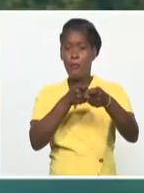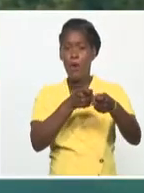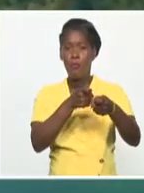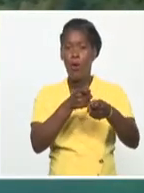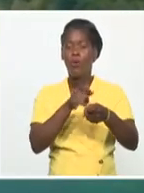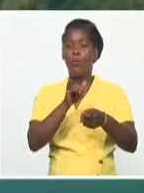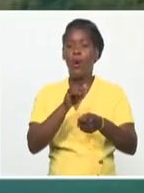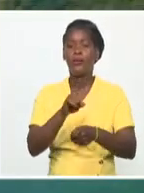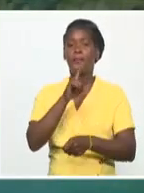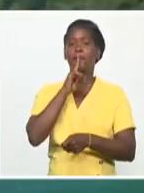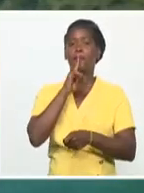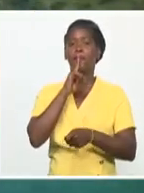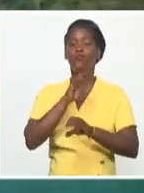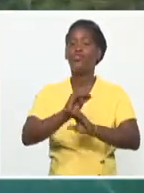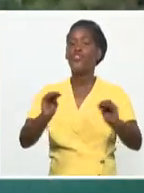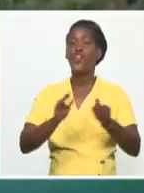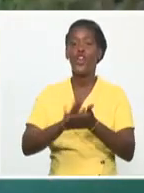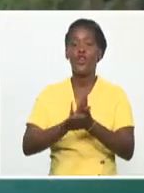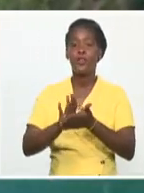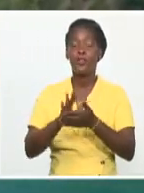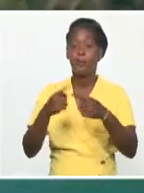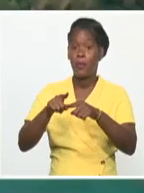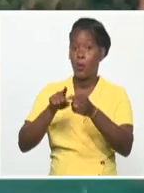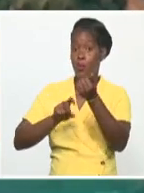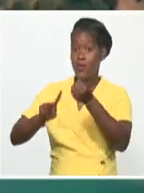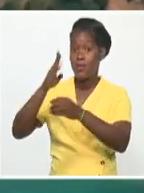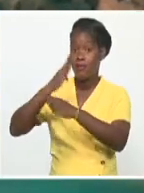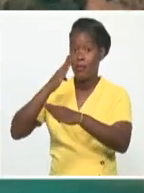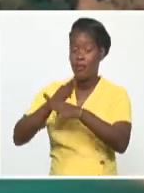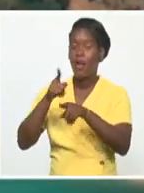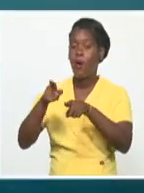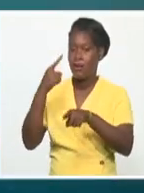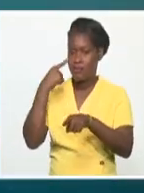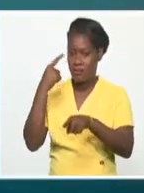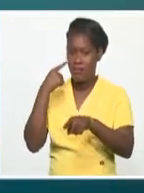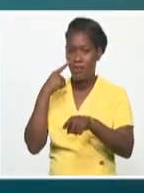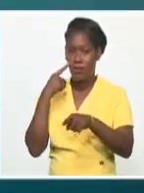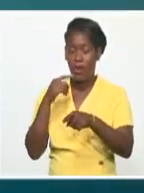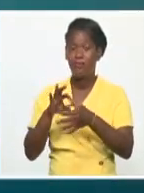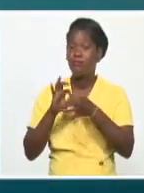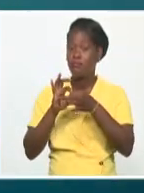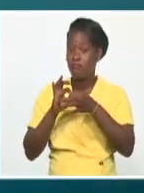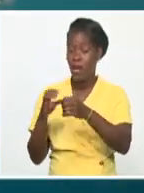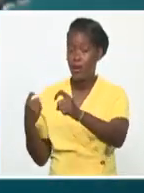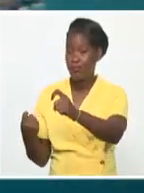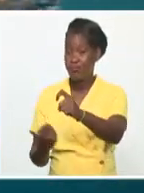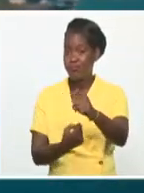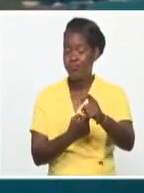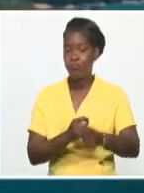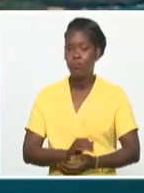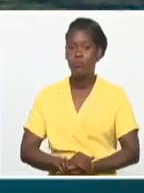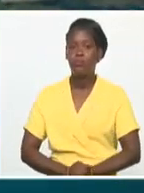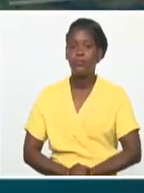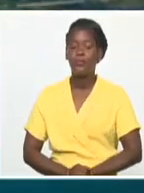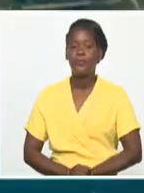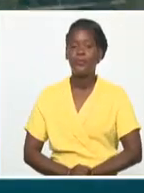intensidad que el resto de la isla los momentos de ansiedad e inquietud acerca de